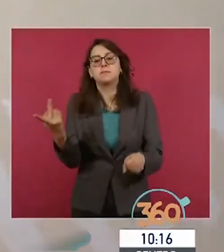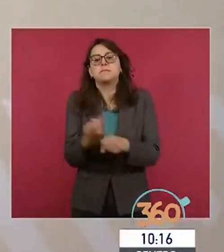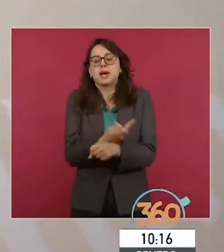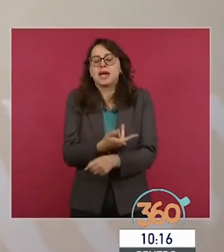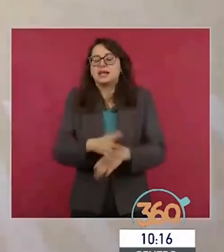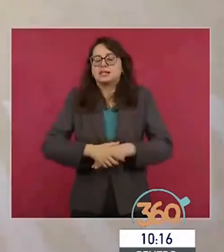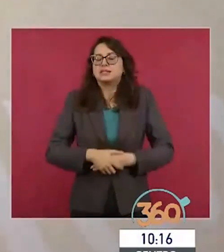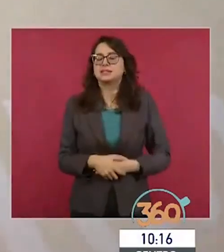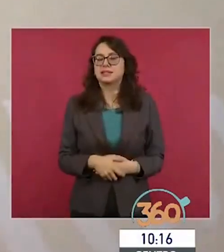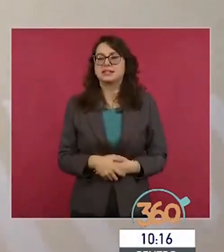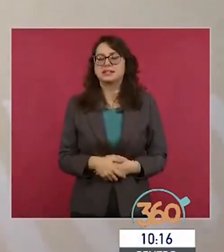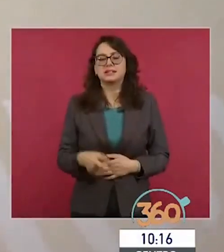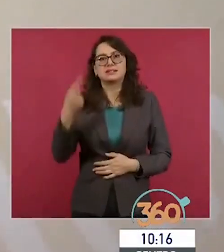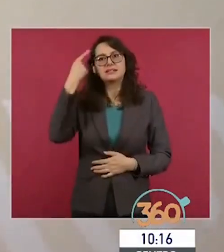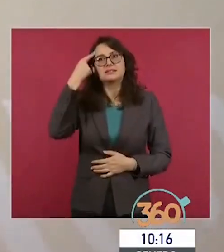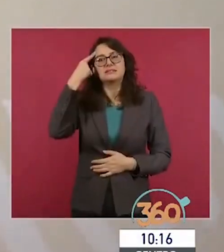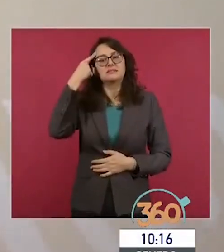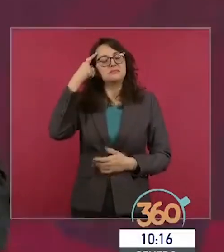muy